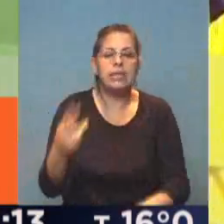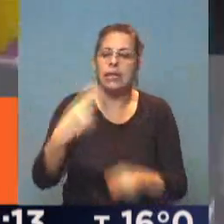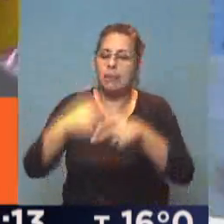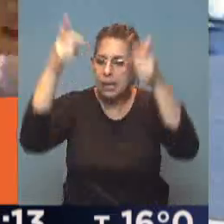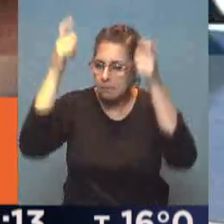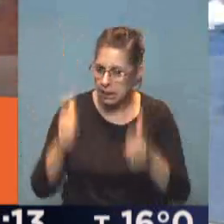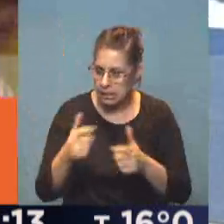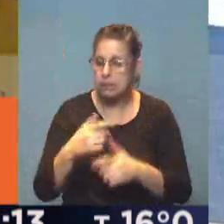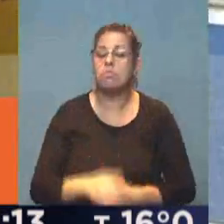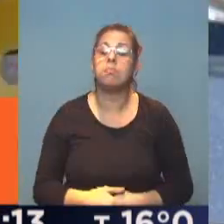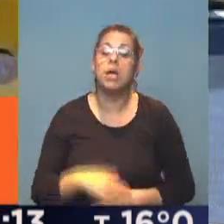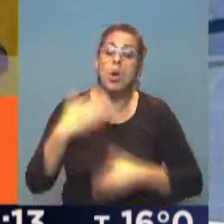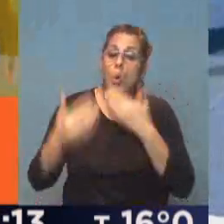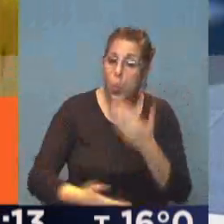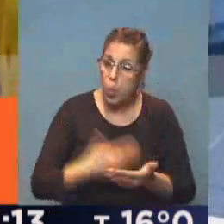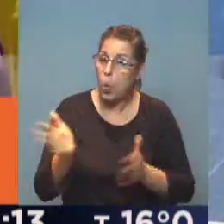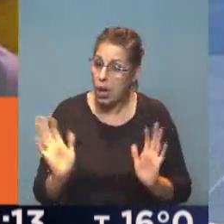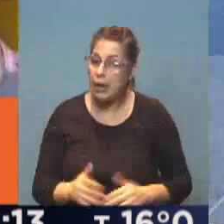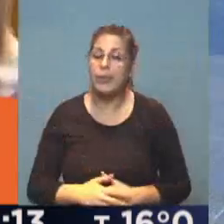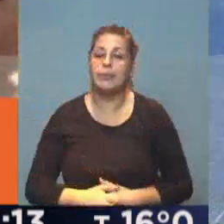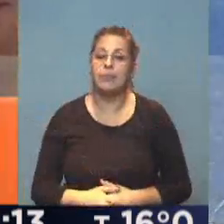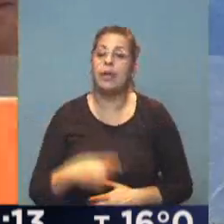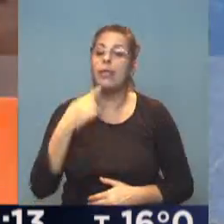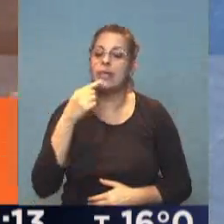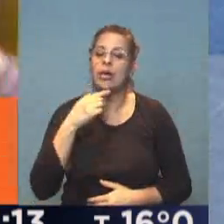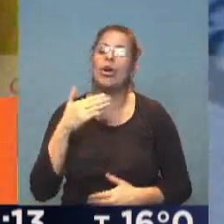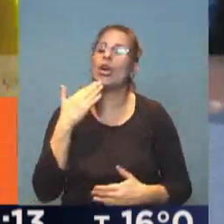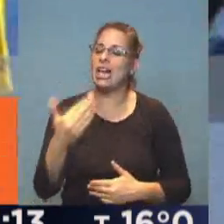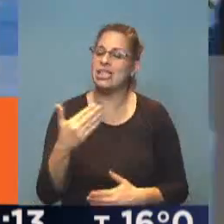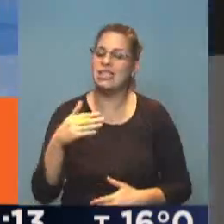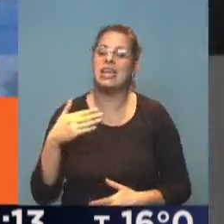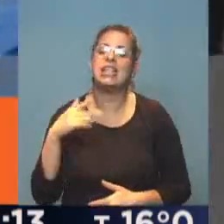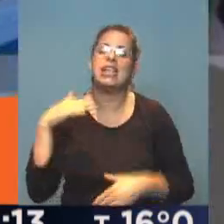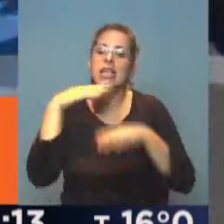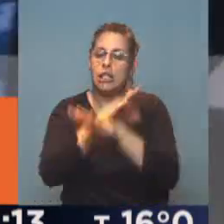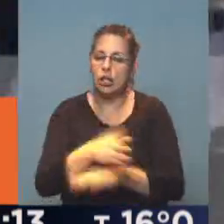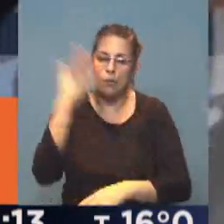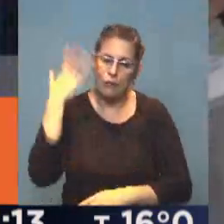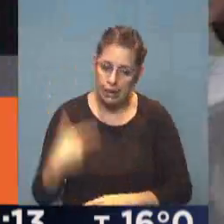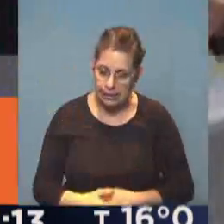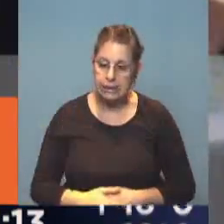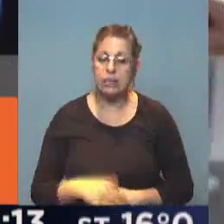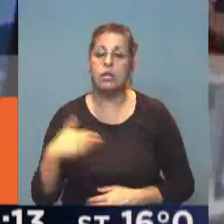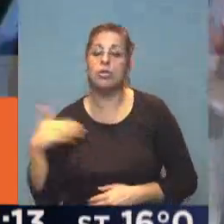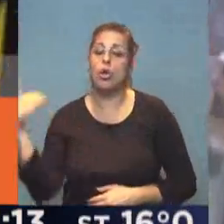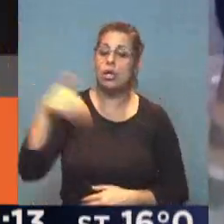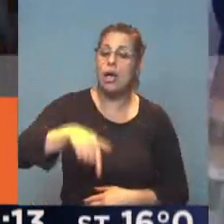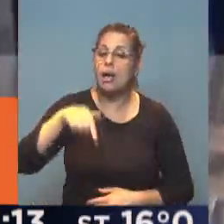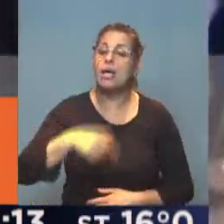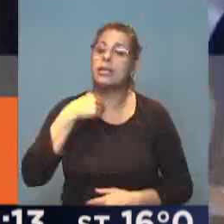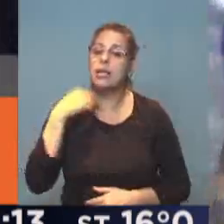jueguito mediante, se animó a un merci, dijo gracias a toda la gente, micrófono en mano, vengo aquí para hacer